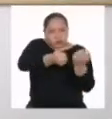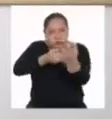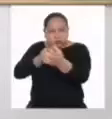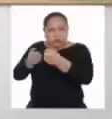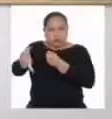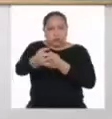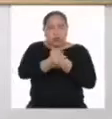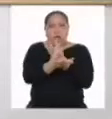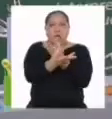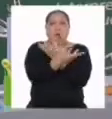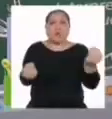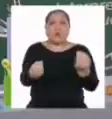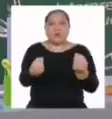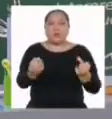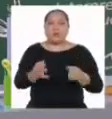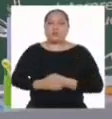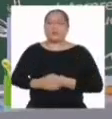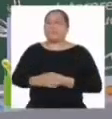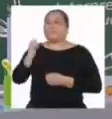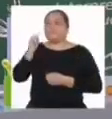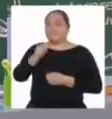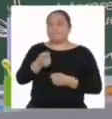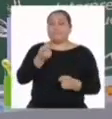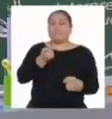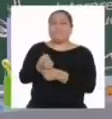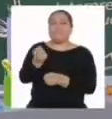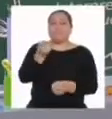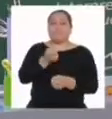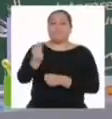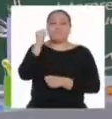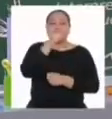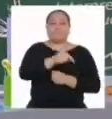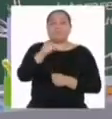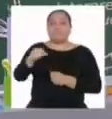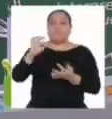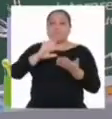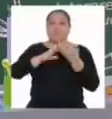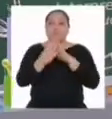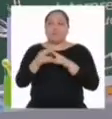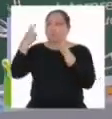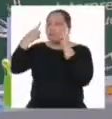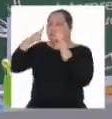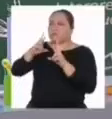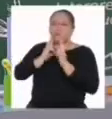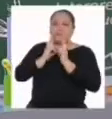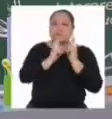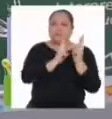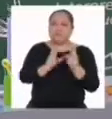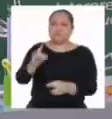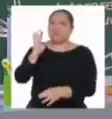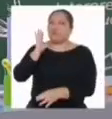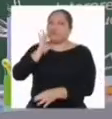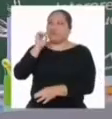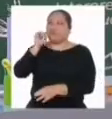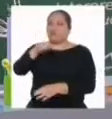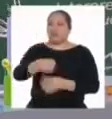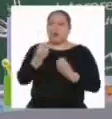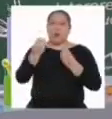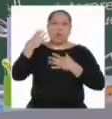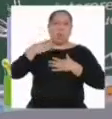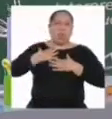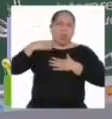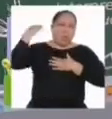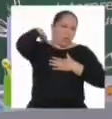indiscriminada, agotándolos. Ello afecta en parte a aquella población que ve cómo sus ríos se contaminan o cómo sus pulmones